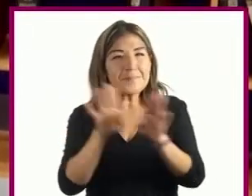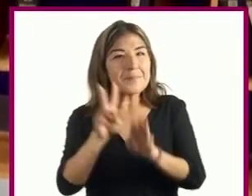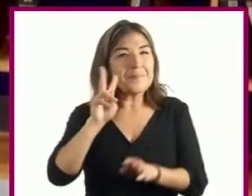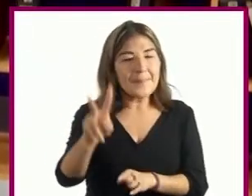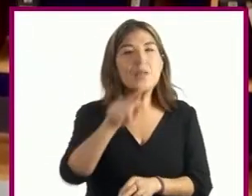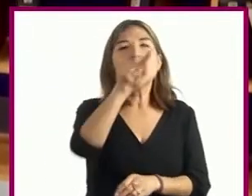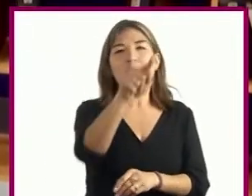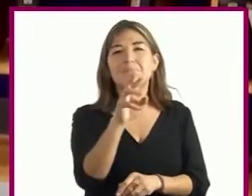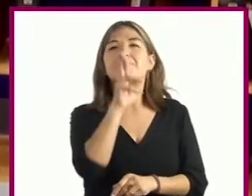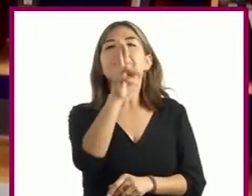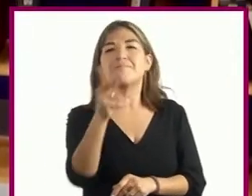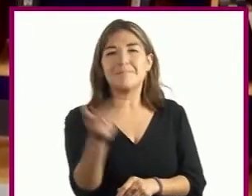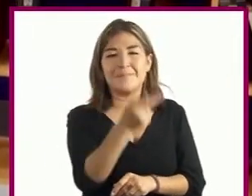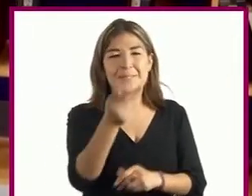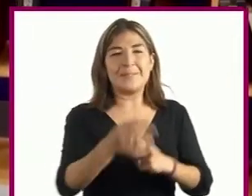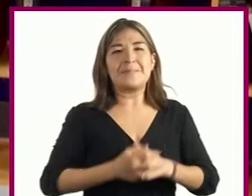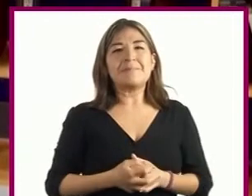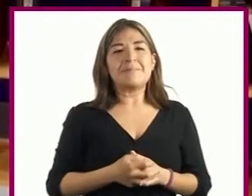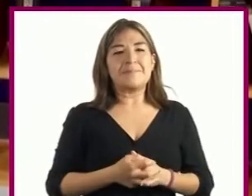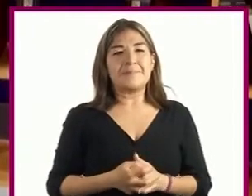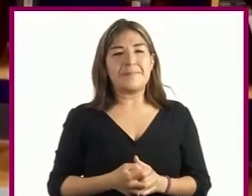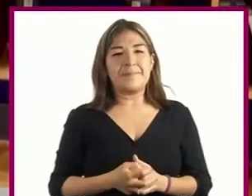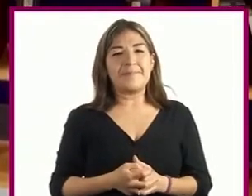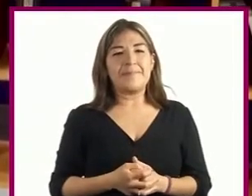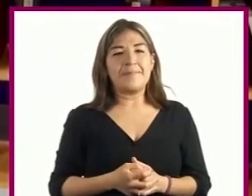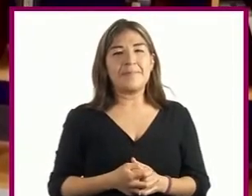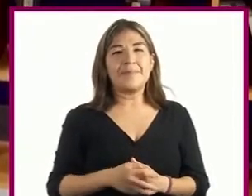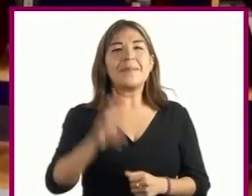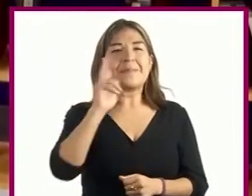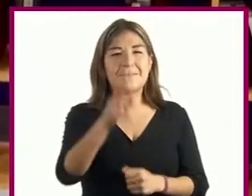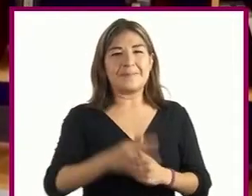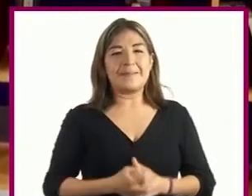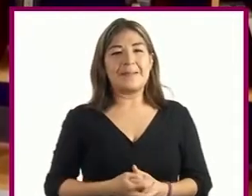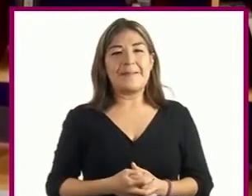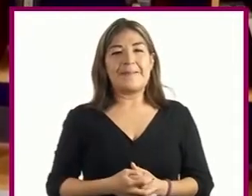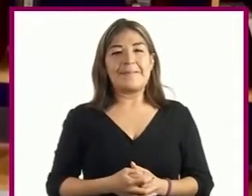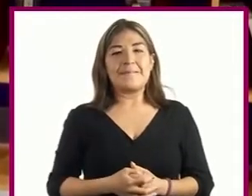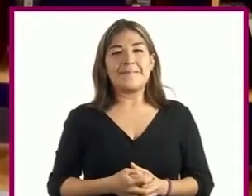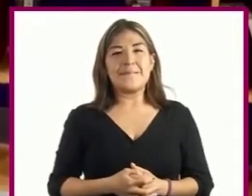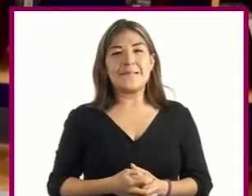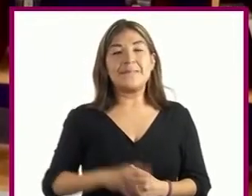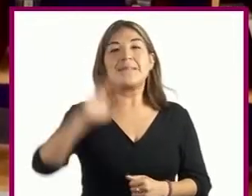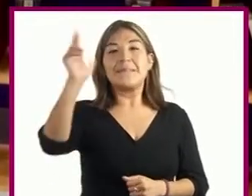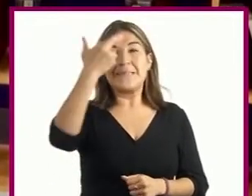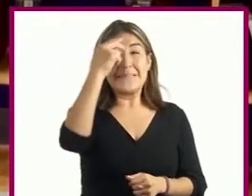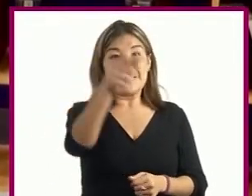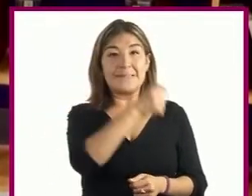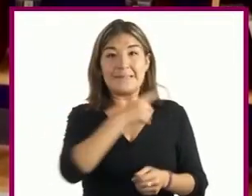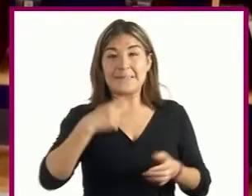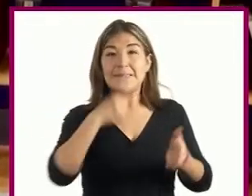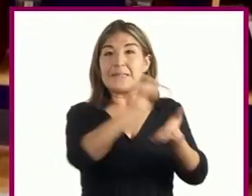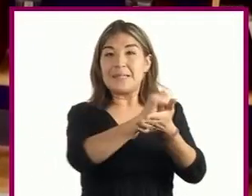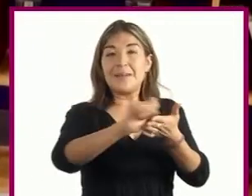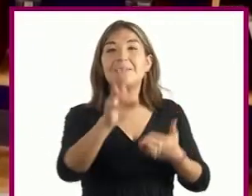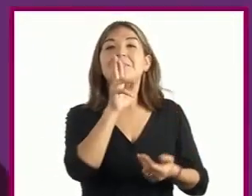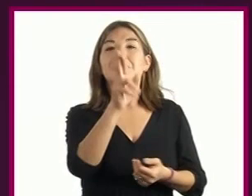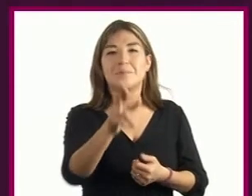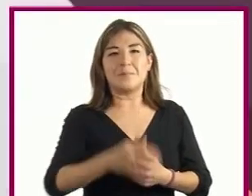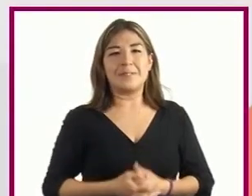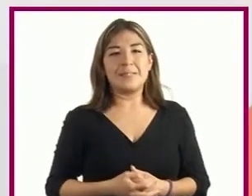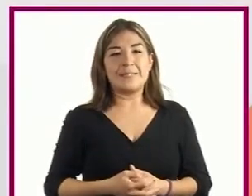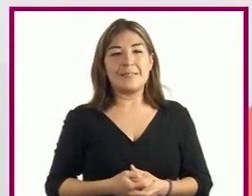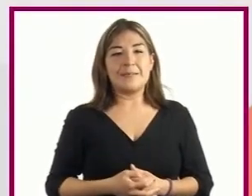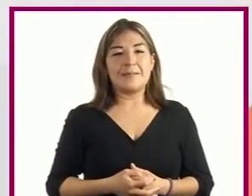intenten contestar las siguientes preguntas. Aquí vamos. Recuerden ir anotando las respuestas en su cuaderno.